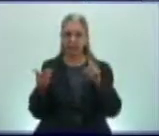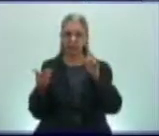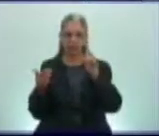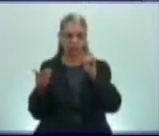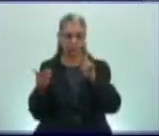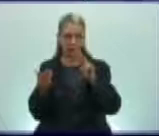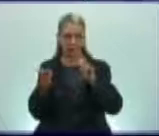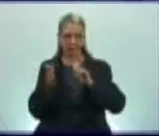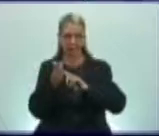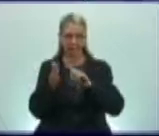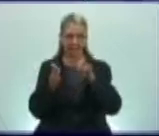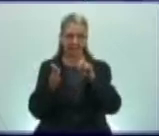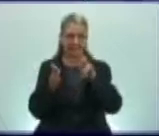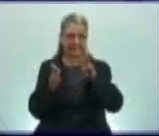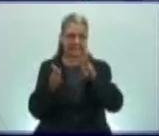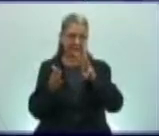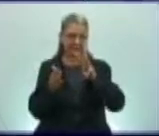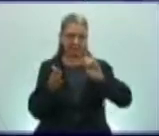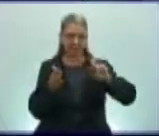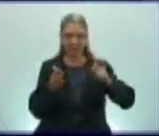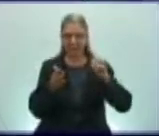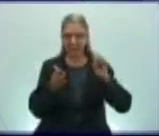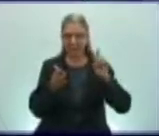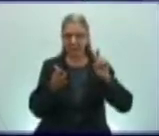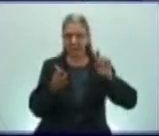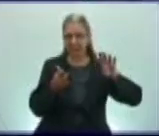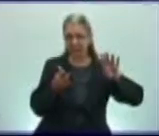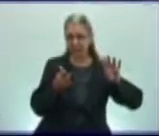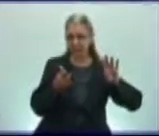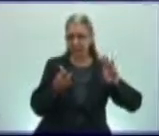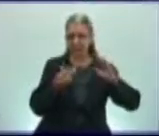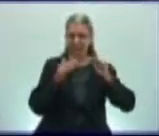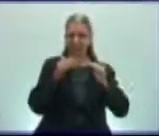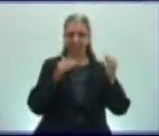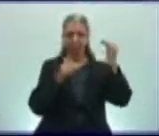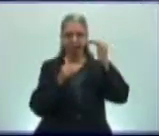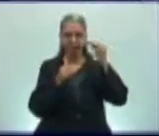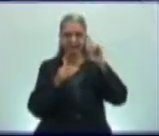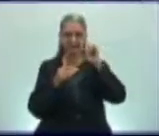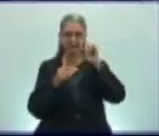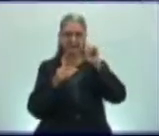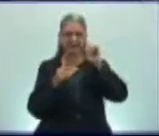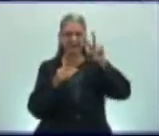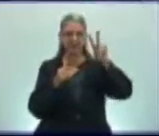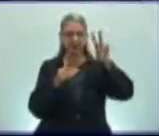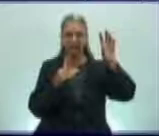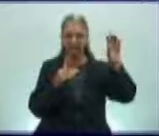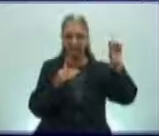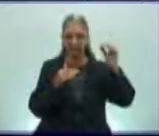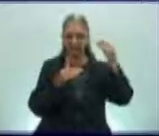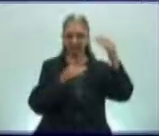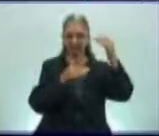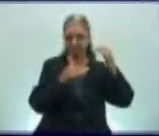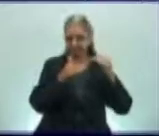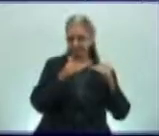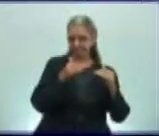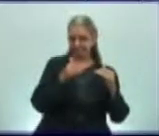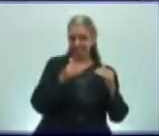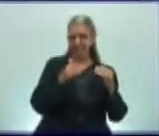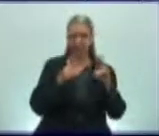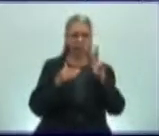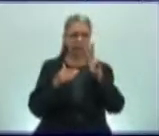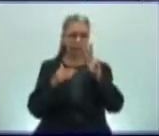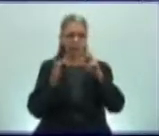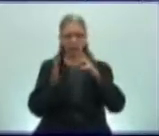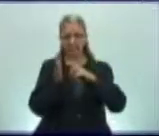3,14, que como se está multiplicando, se transpone para el otro miembro dividiendo. De esta manera efectúas